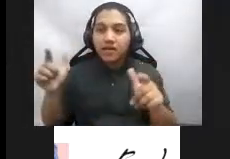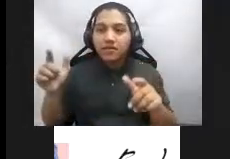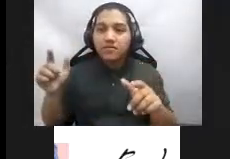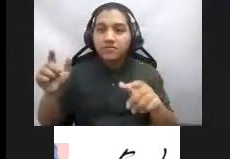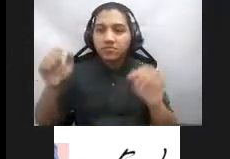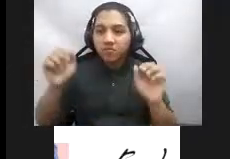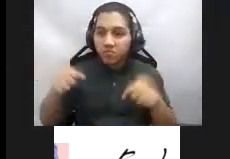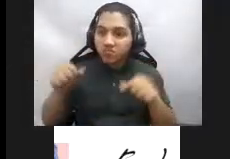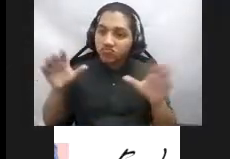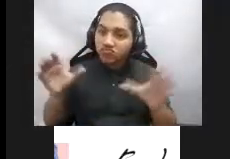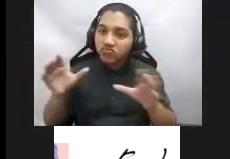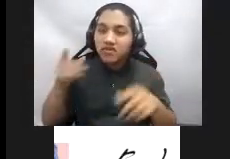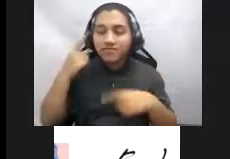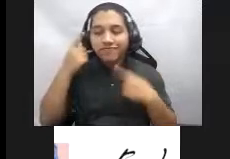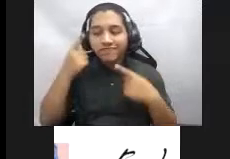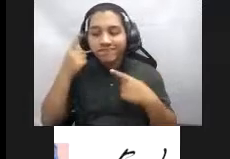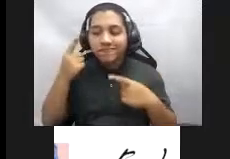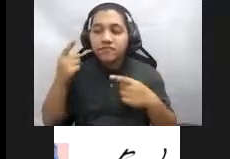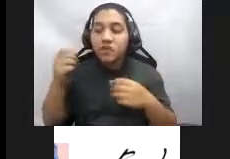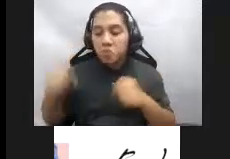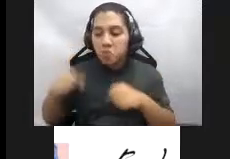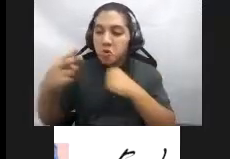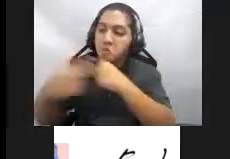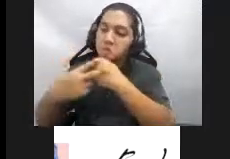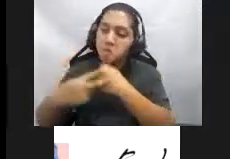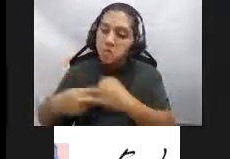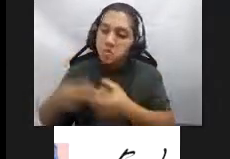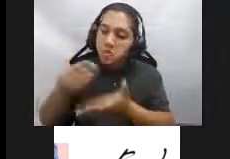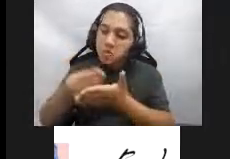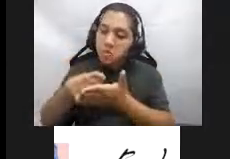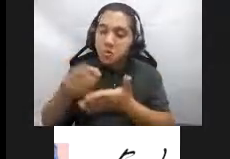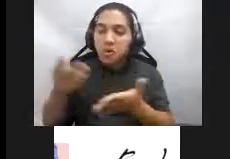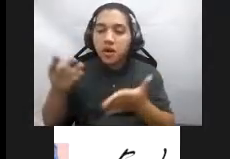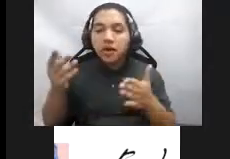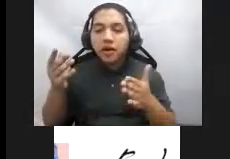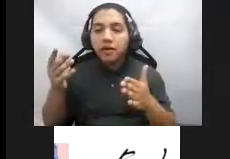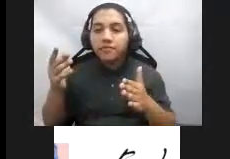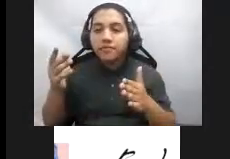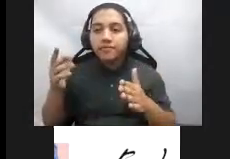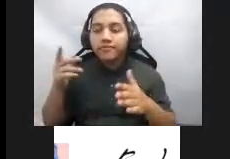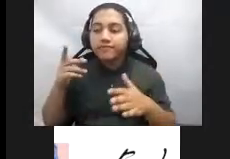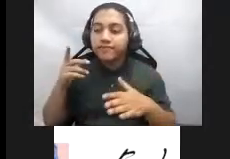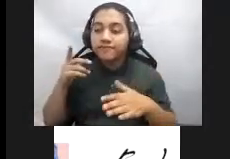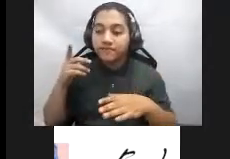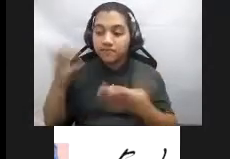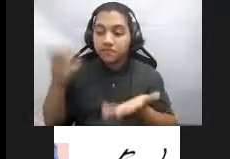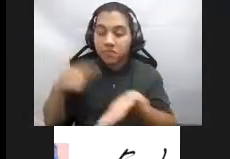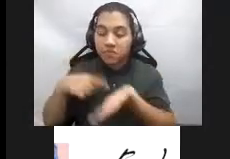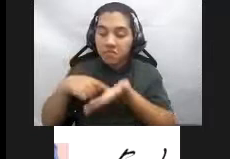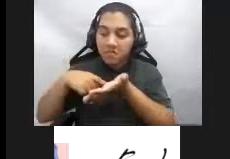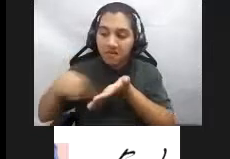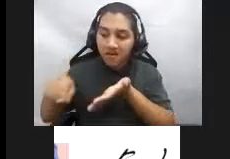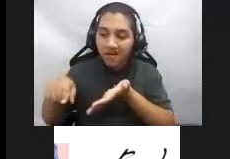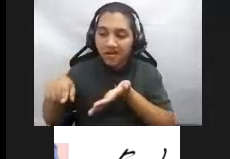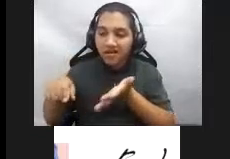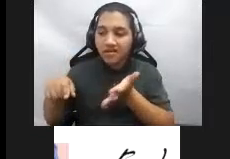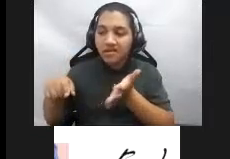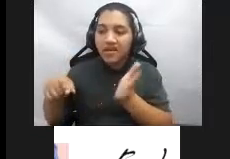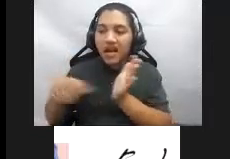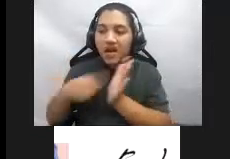cosas que ellos pensaban que iban a ahorrar dinero. Peor aún, como se les pagaba, muchas veces los